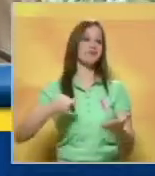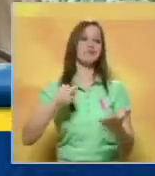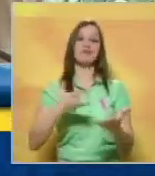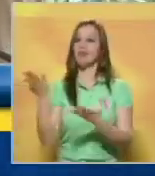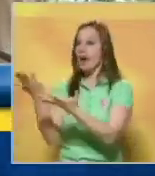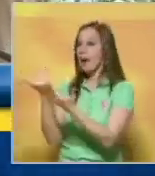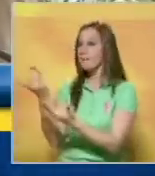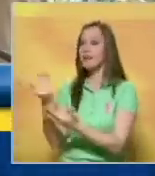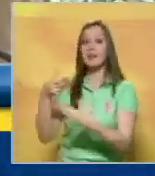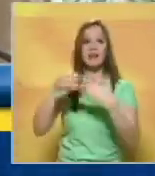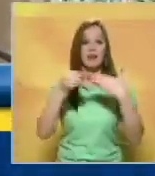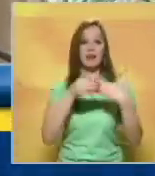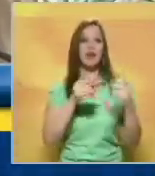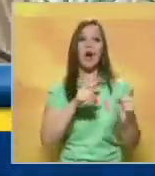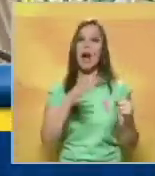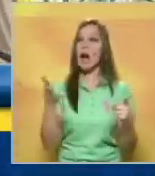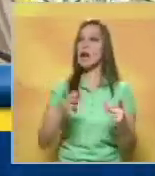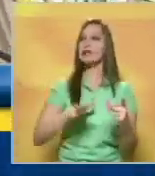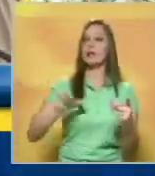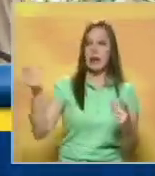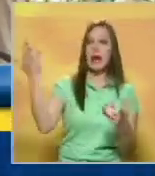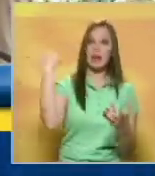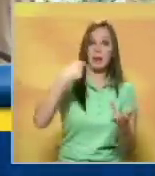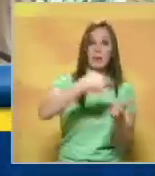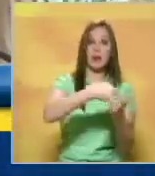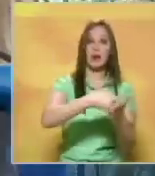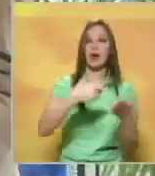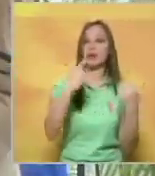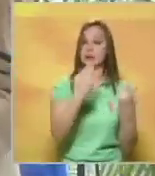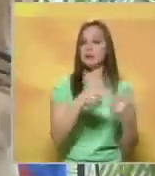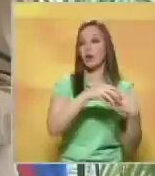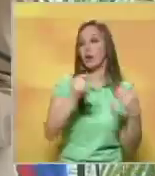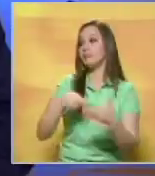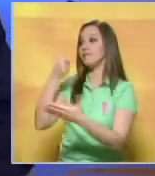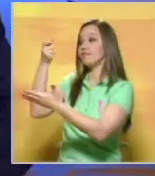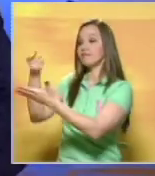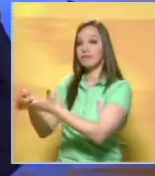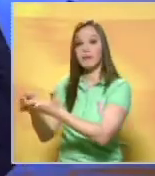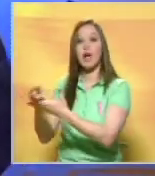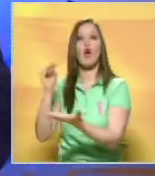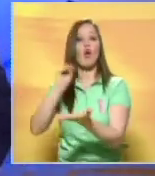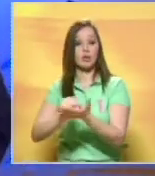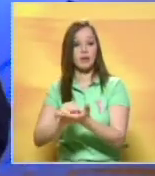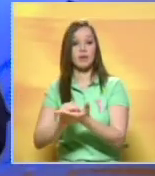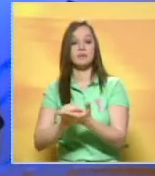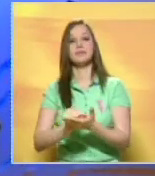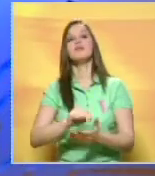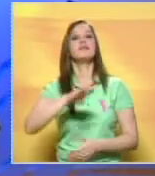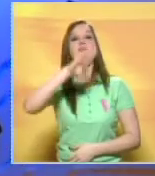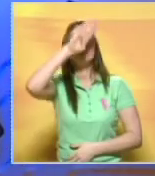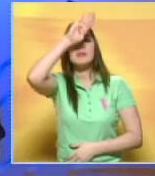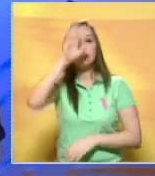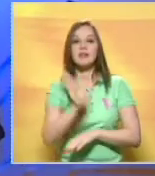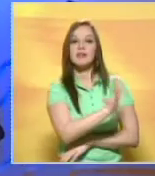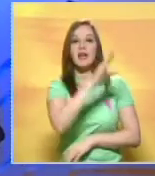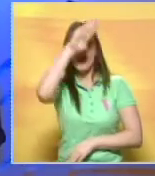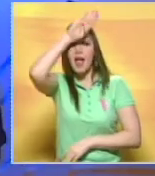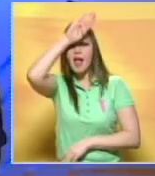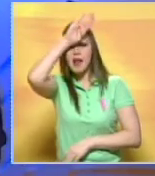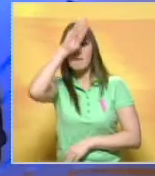y tendrán que restituir los dólares obtenidos, así como pagar una multa. El Papa Francisco celebró su primer